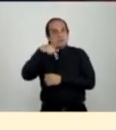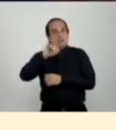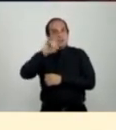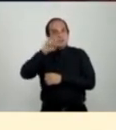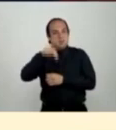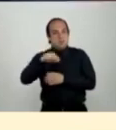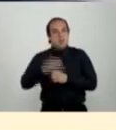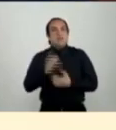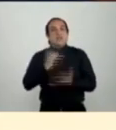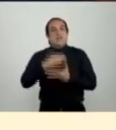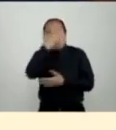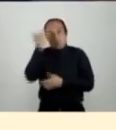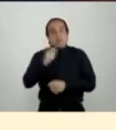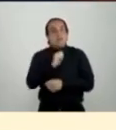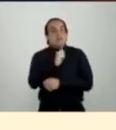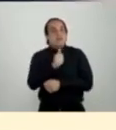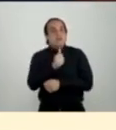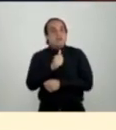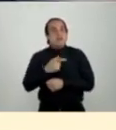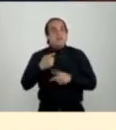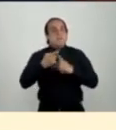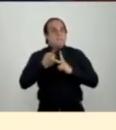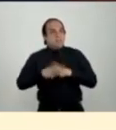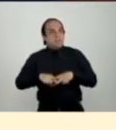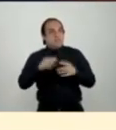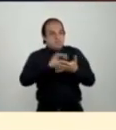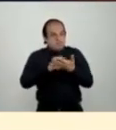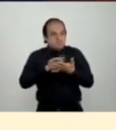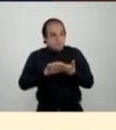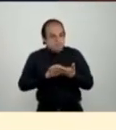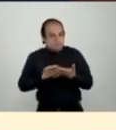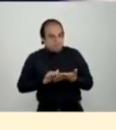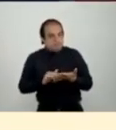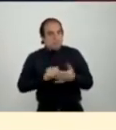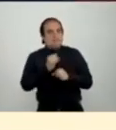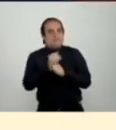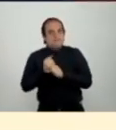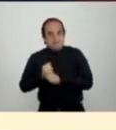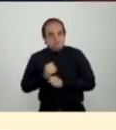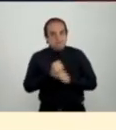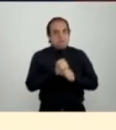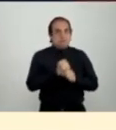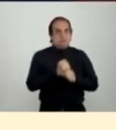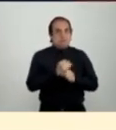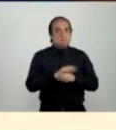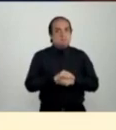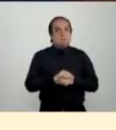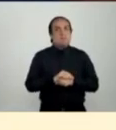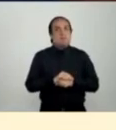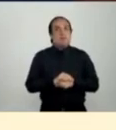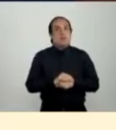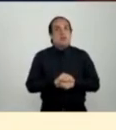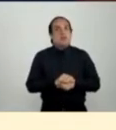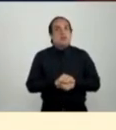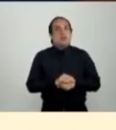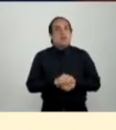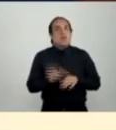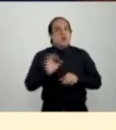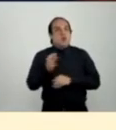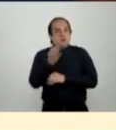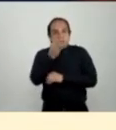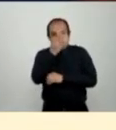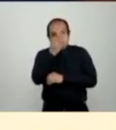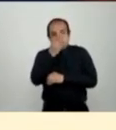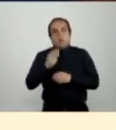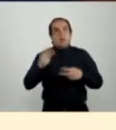única de la que no sabía nada y empecé a leer y a leer y a leer y a leer y a leer. Y a medida que se aproximaba el viaje, a mí me iba